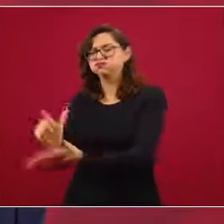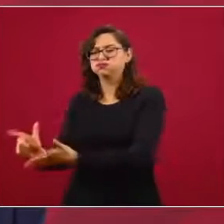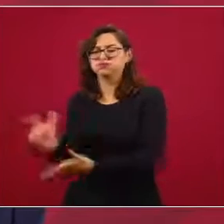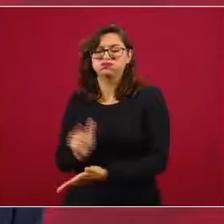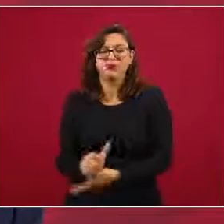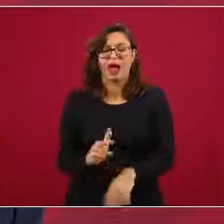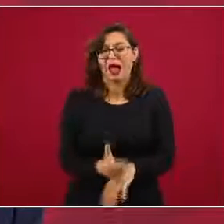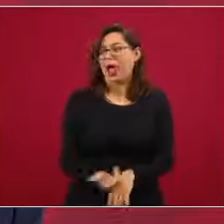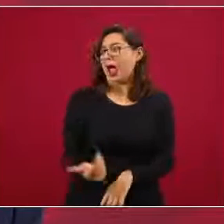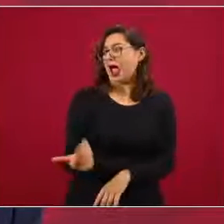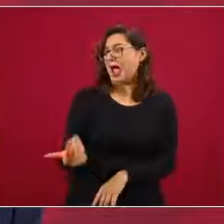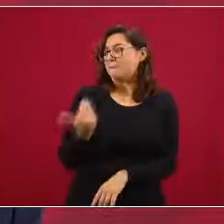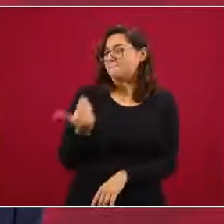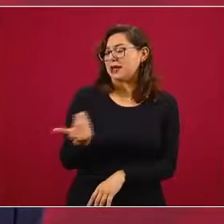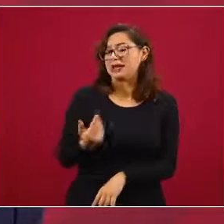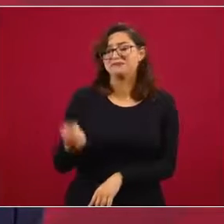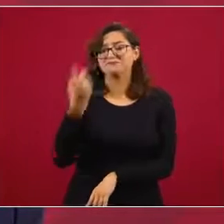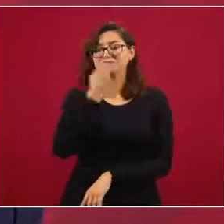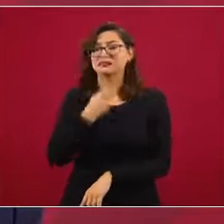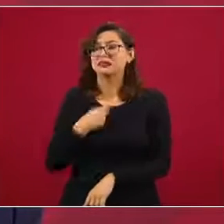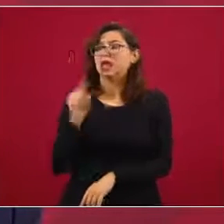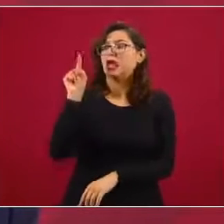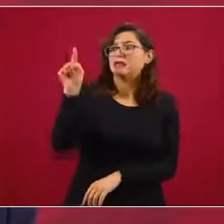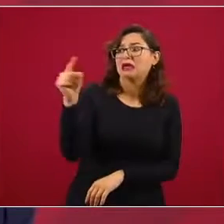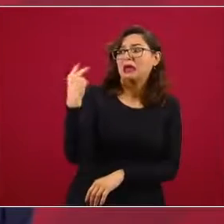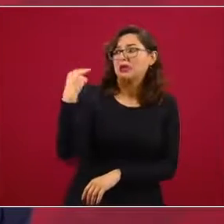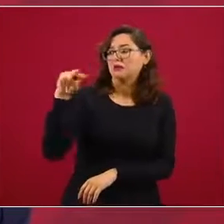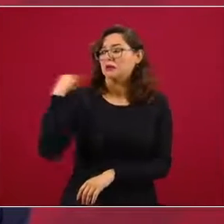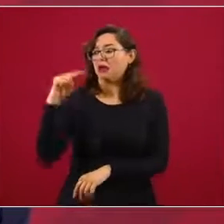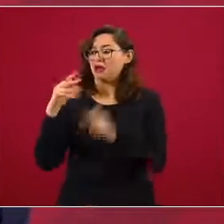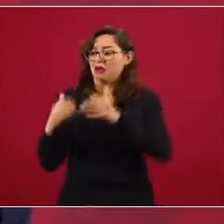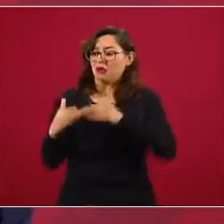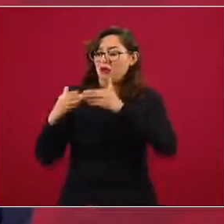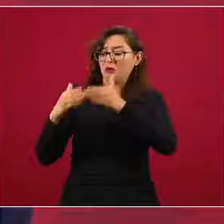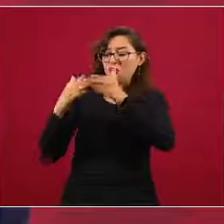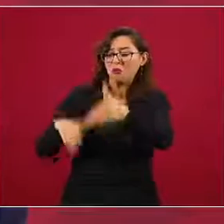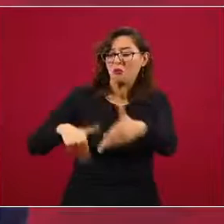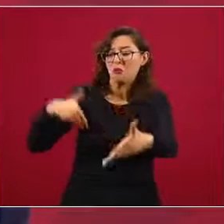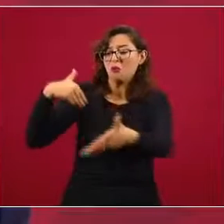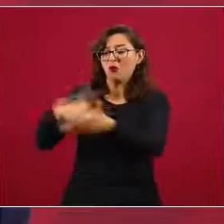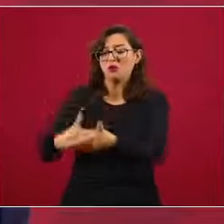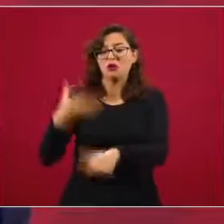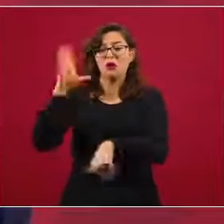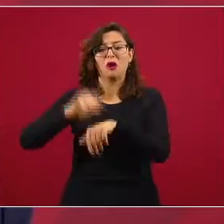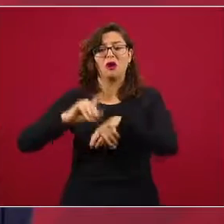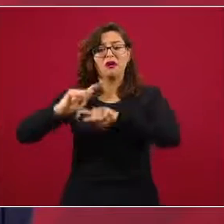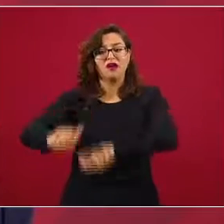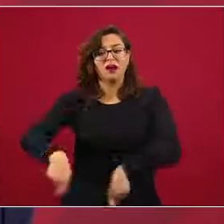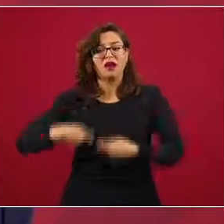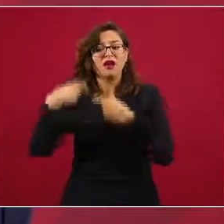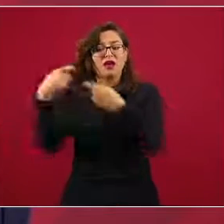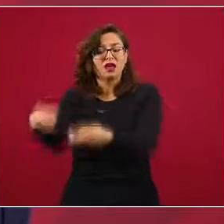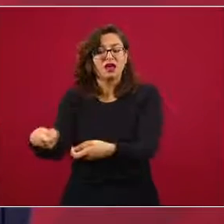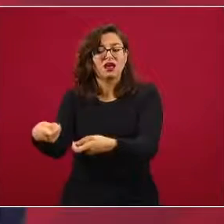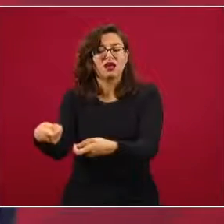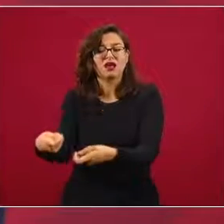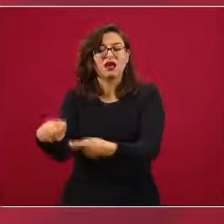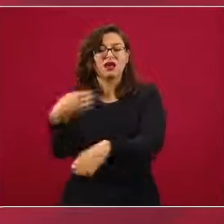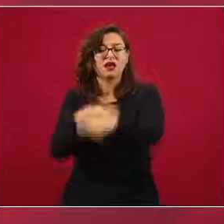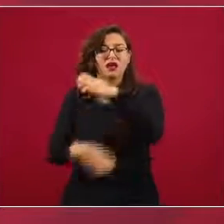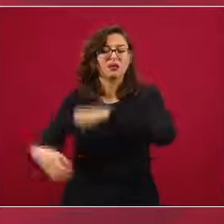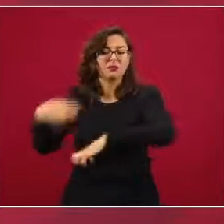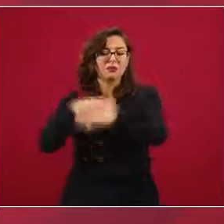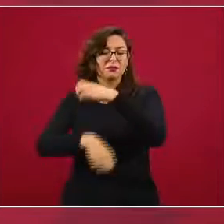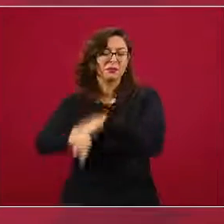de que el puerto de Veracruz se lo concesionaron a una empresa,